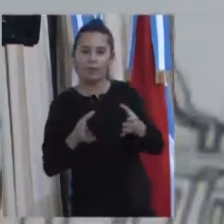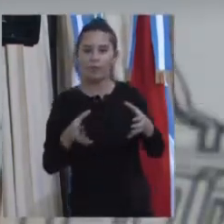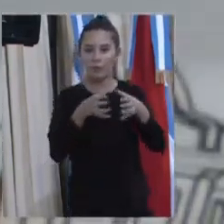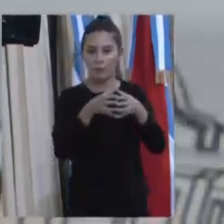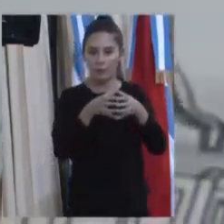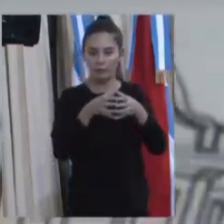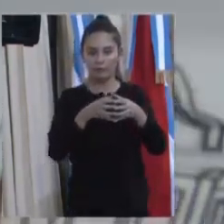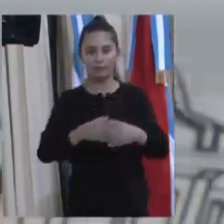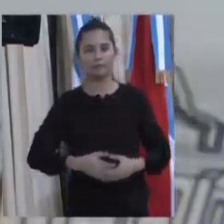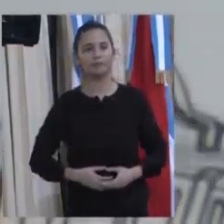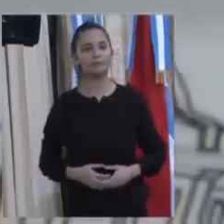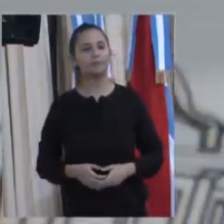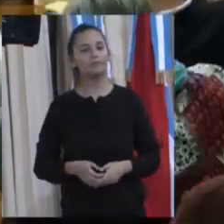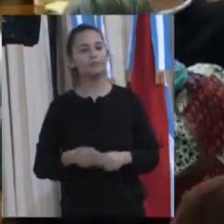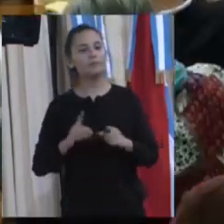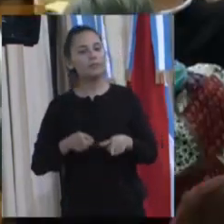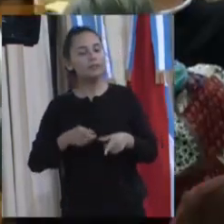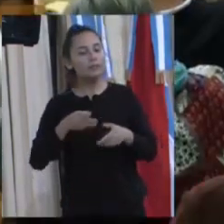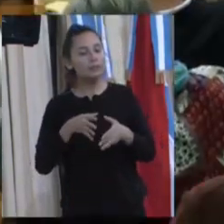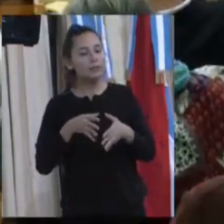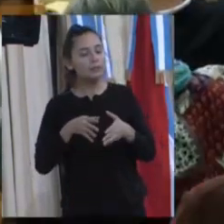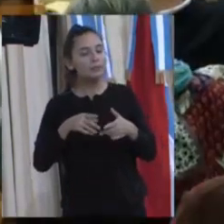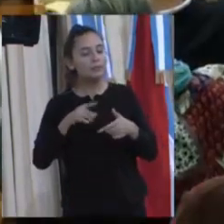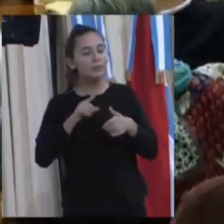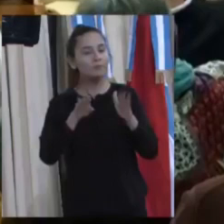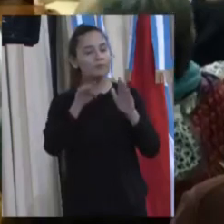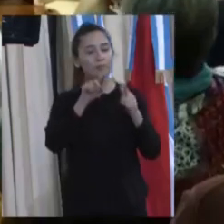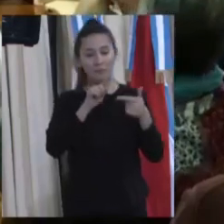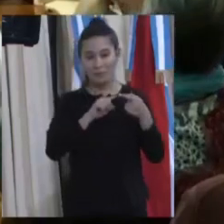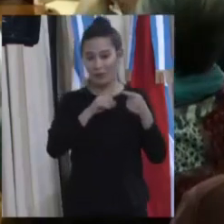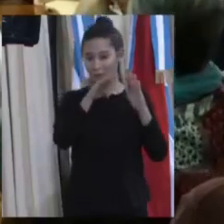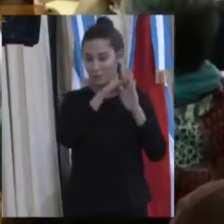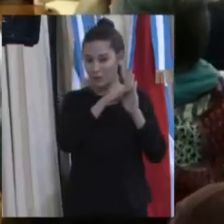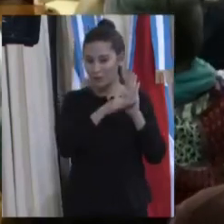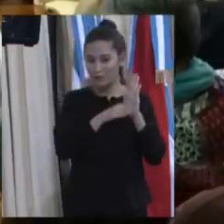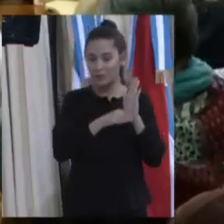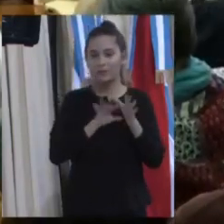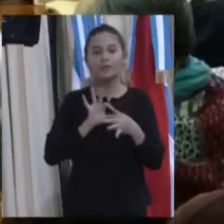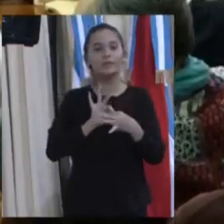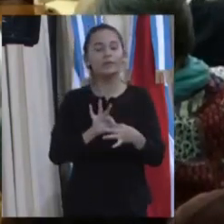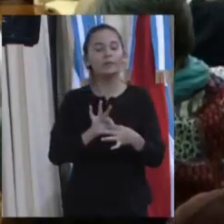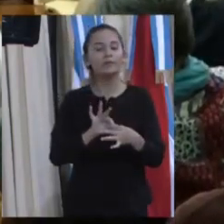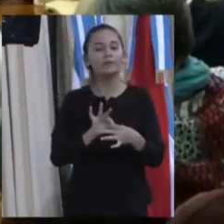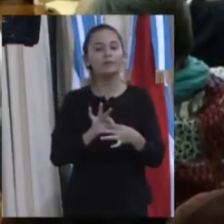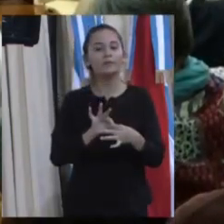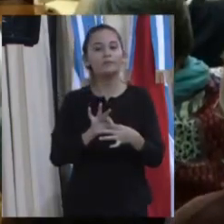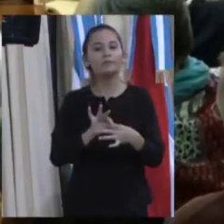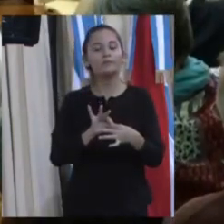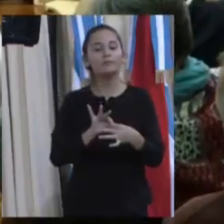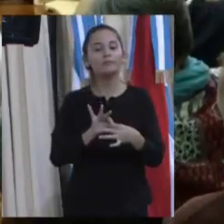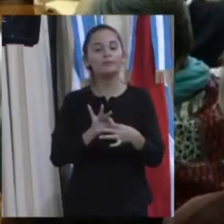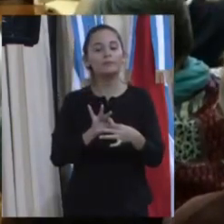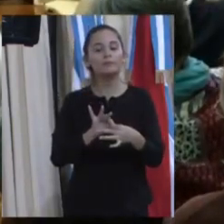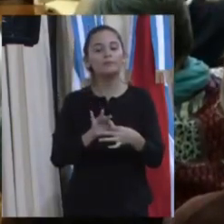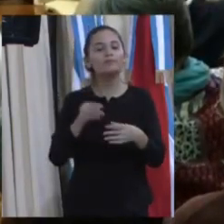pero que ciertamente esa dimensión programática es la que atraviesa o engloba, mejor dicho, no atraviesa,